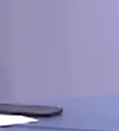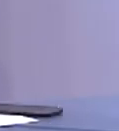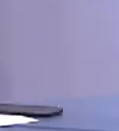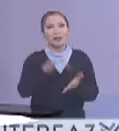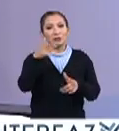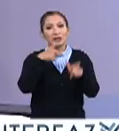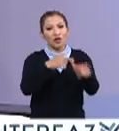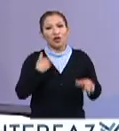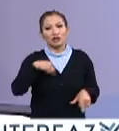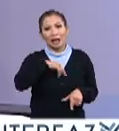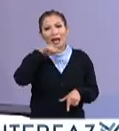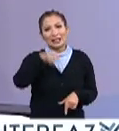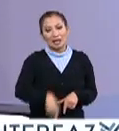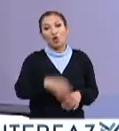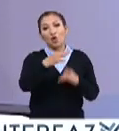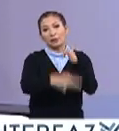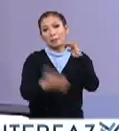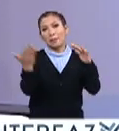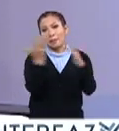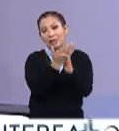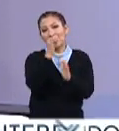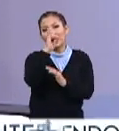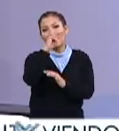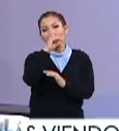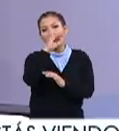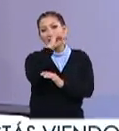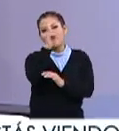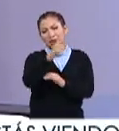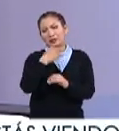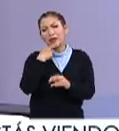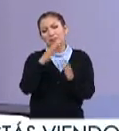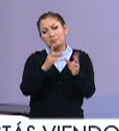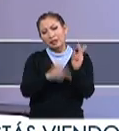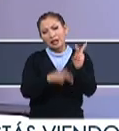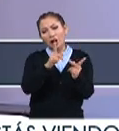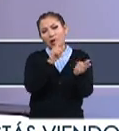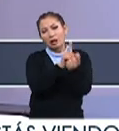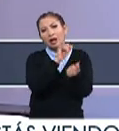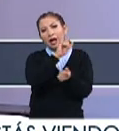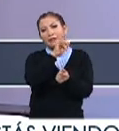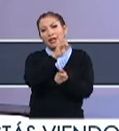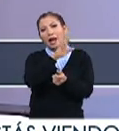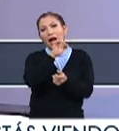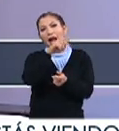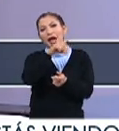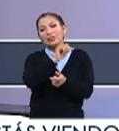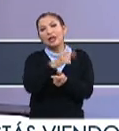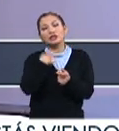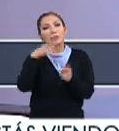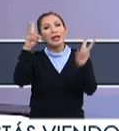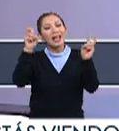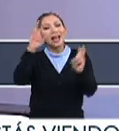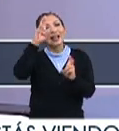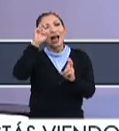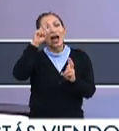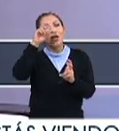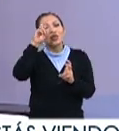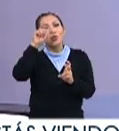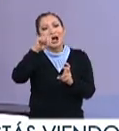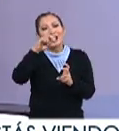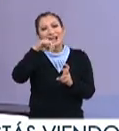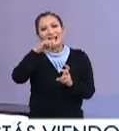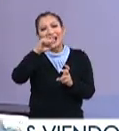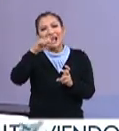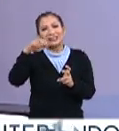Gracias por continuar con nosotros en esta última parte de Interfaz, en la que estamos platicando con Javier Aranda sobre Radwan Nazar,